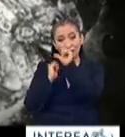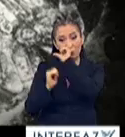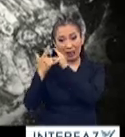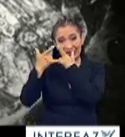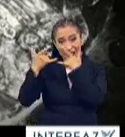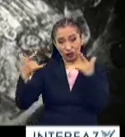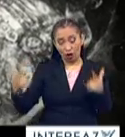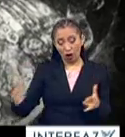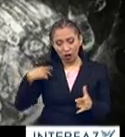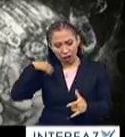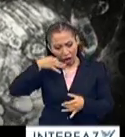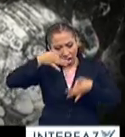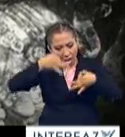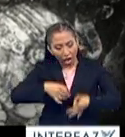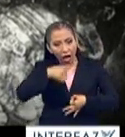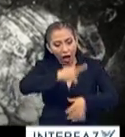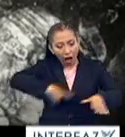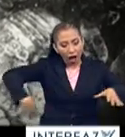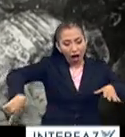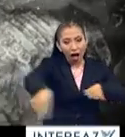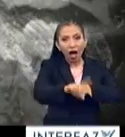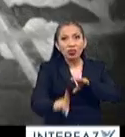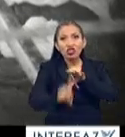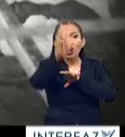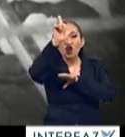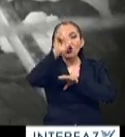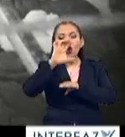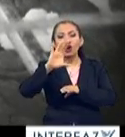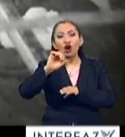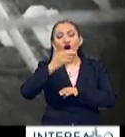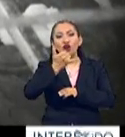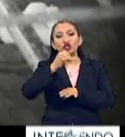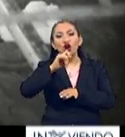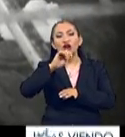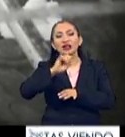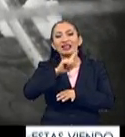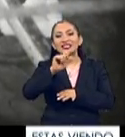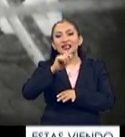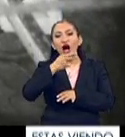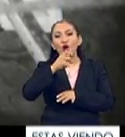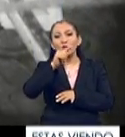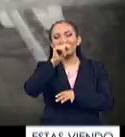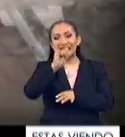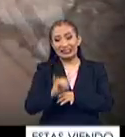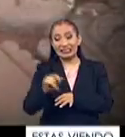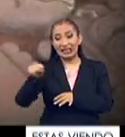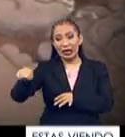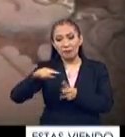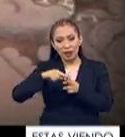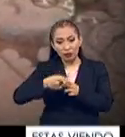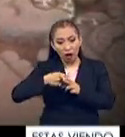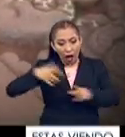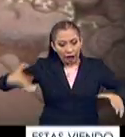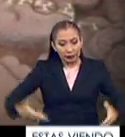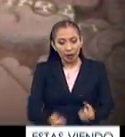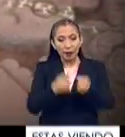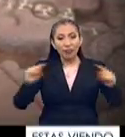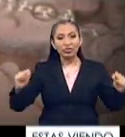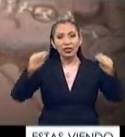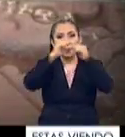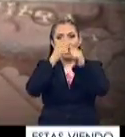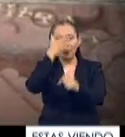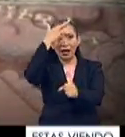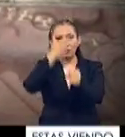e Historia confirmaron que se trataba de la diosa lunar Coyolxauhqui. Su hallazgo dio inicio al proyecto y rescate del Templo